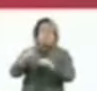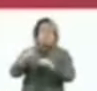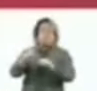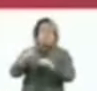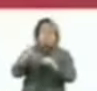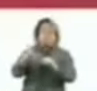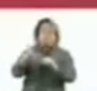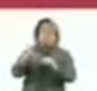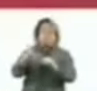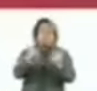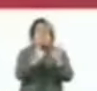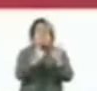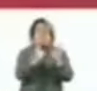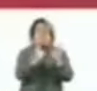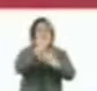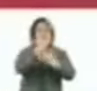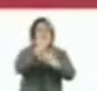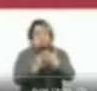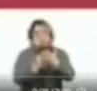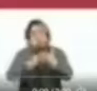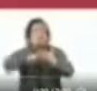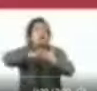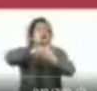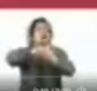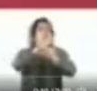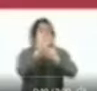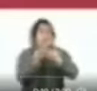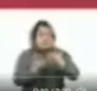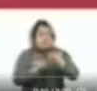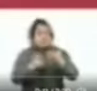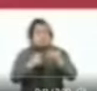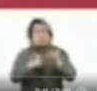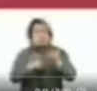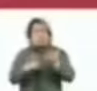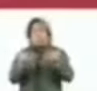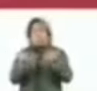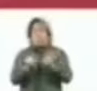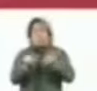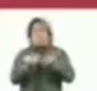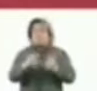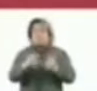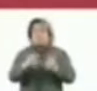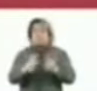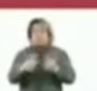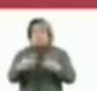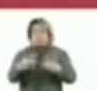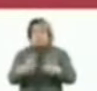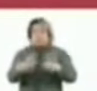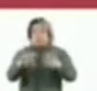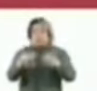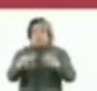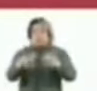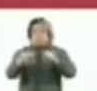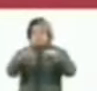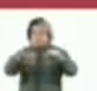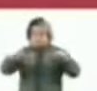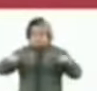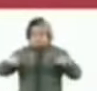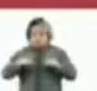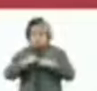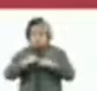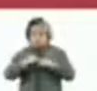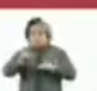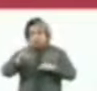expedir recibos, facturas, y con esta instrucción, negocios hasta 200 metros cuadrados, con